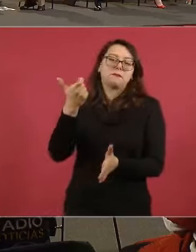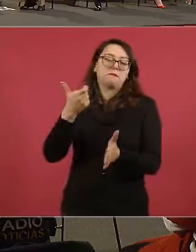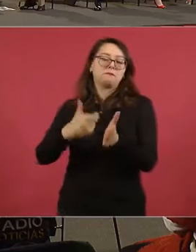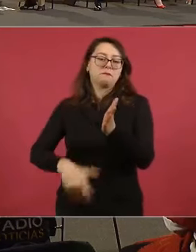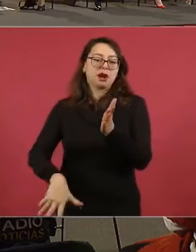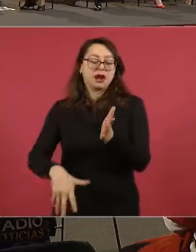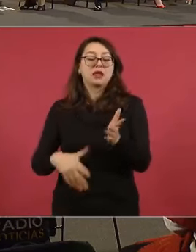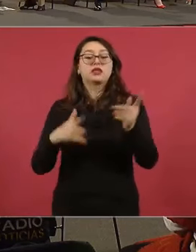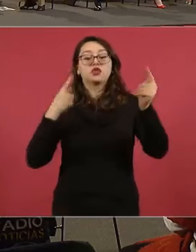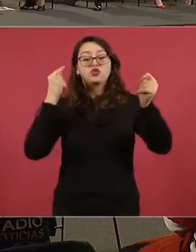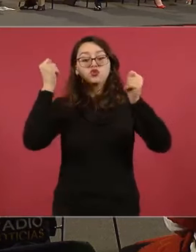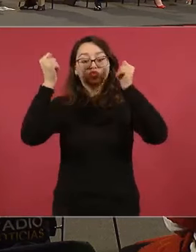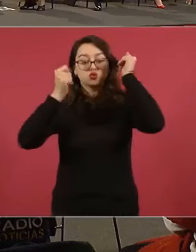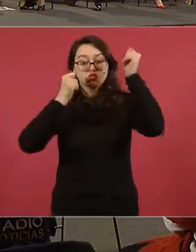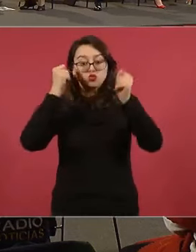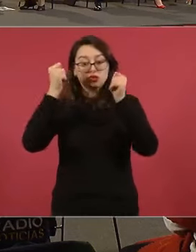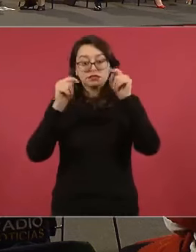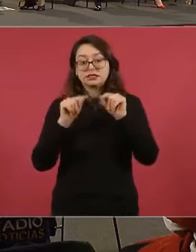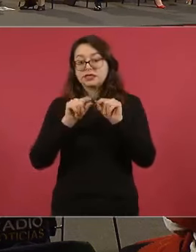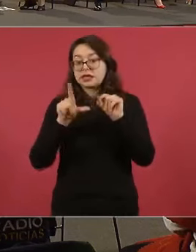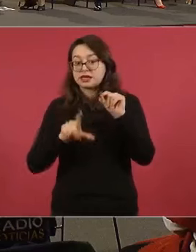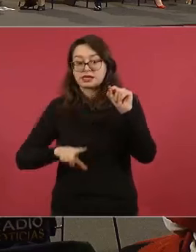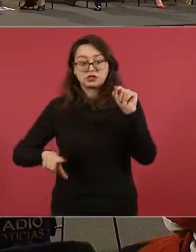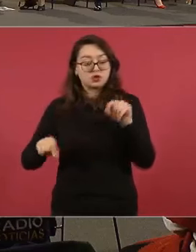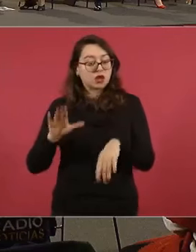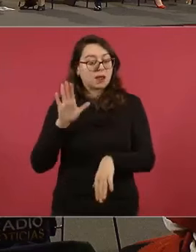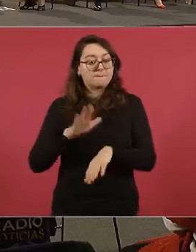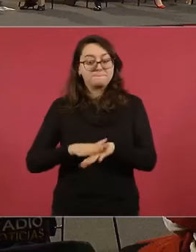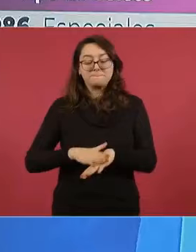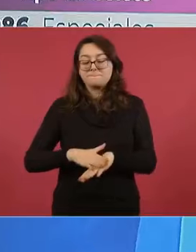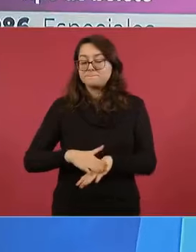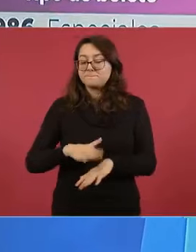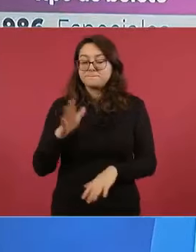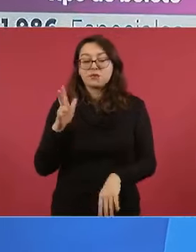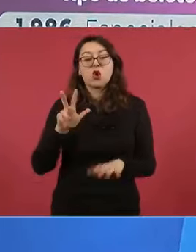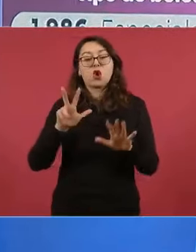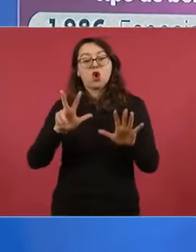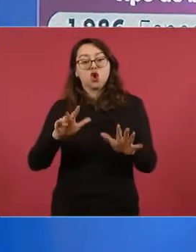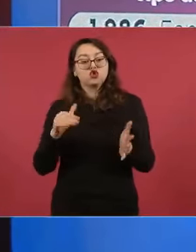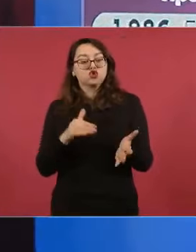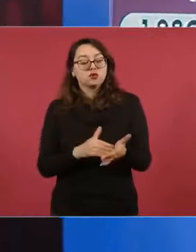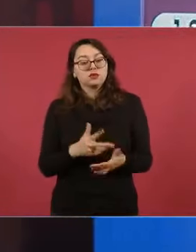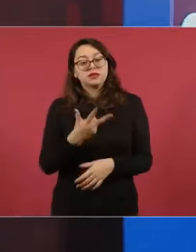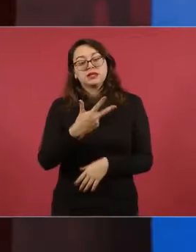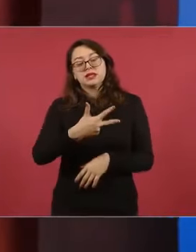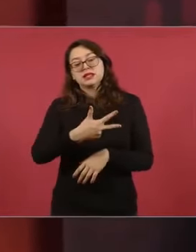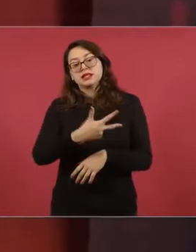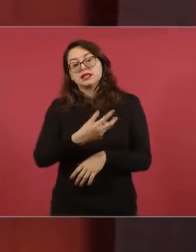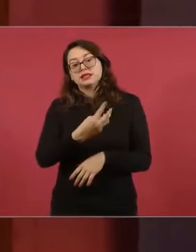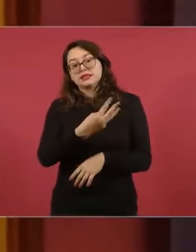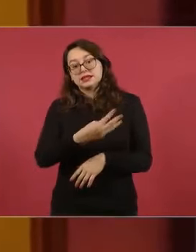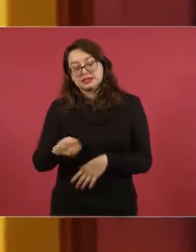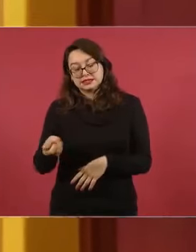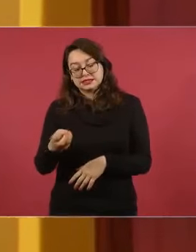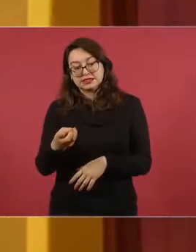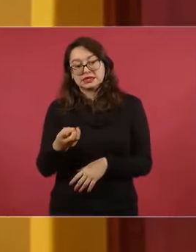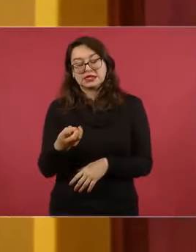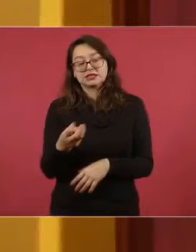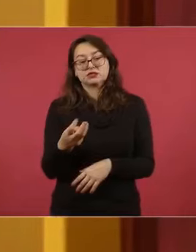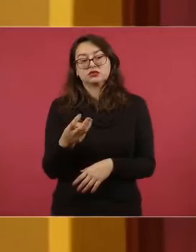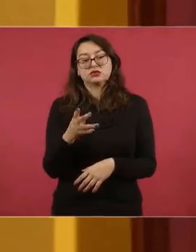Turistas nacionales, que ha sido lo que más se ha recibido en el tren, son 8 mil 368 y 401